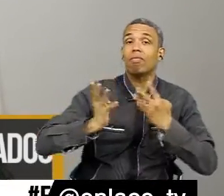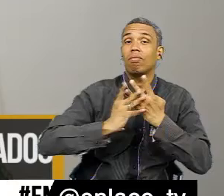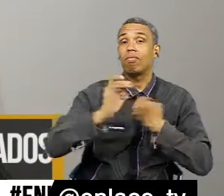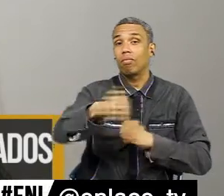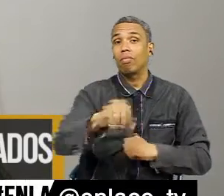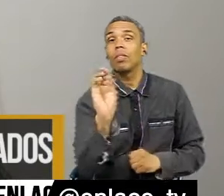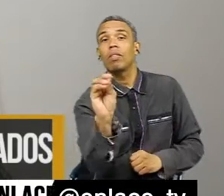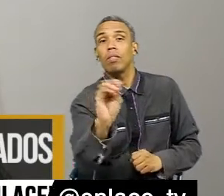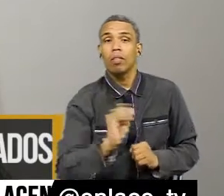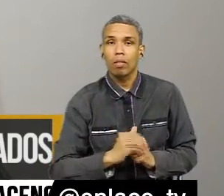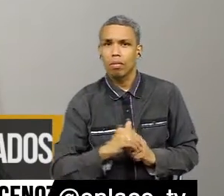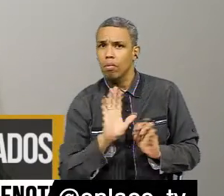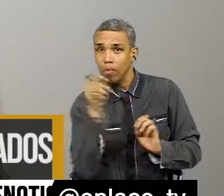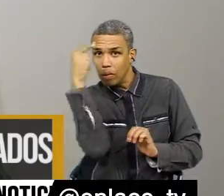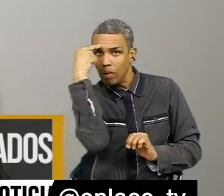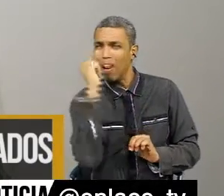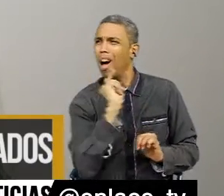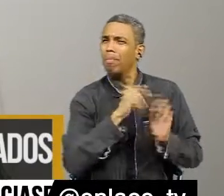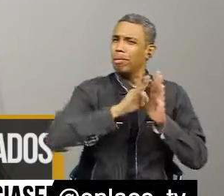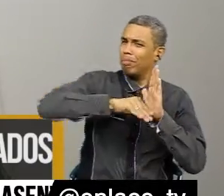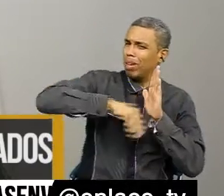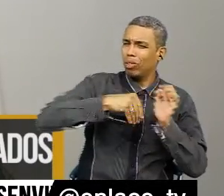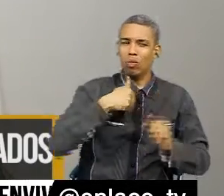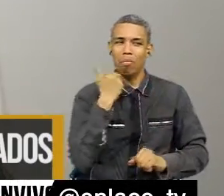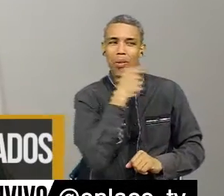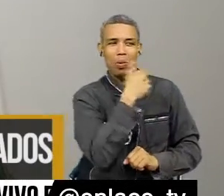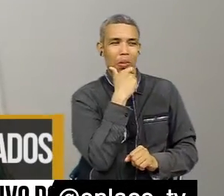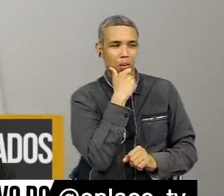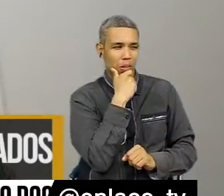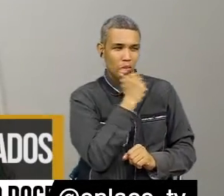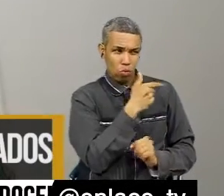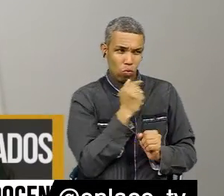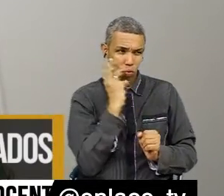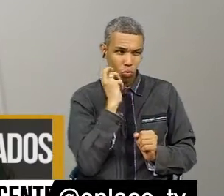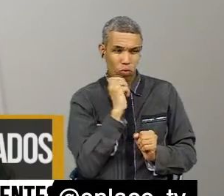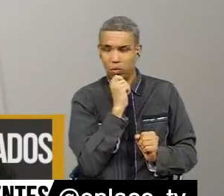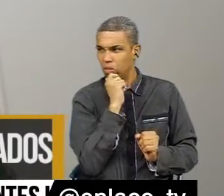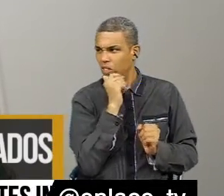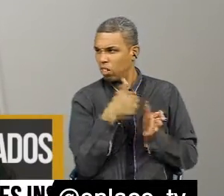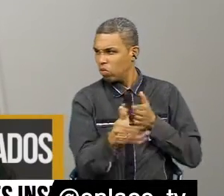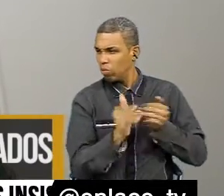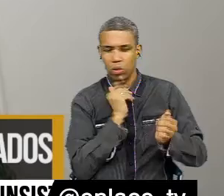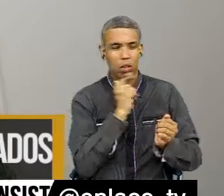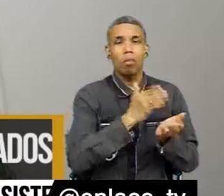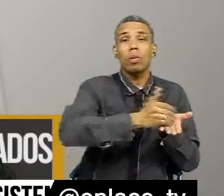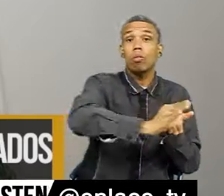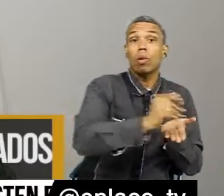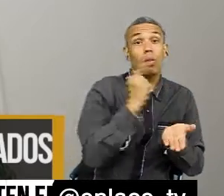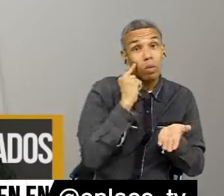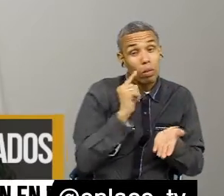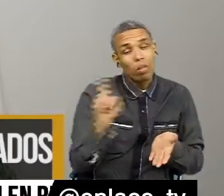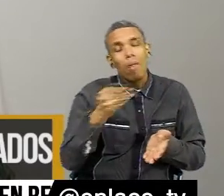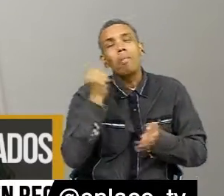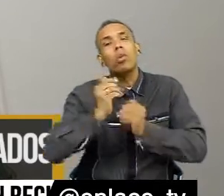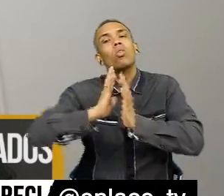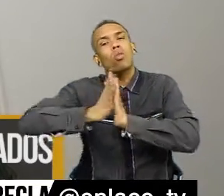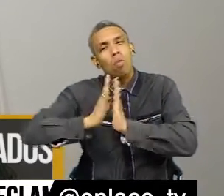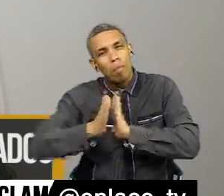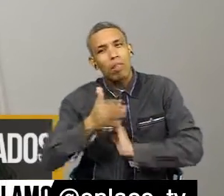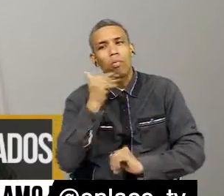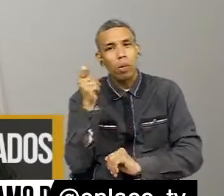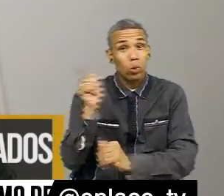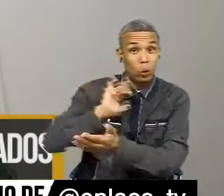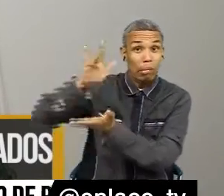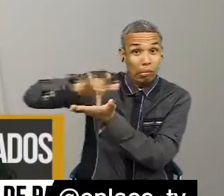precios pues muy, muy baratos. Invitamos pues a comprar este tipo de dispositivos en los lugares plenamente autorizados y